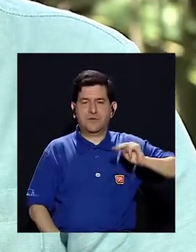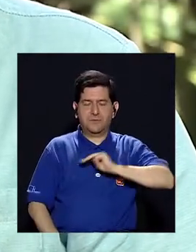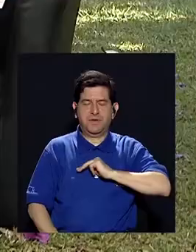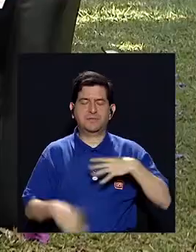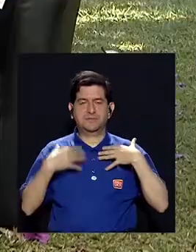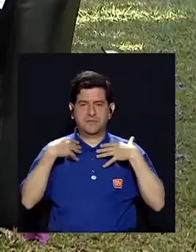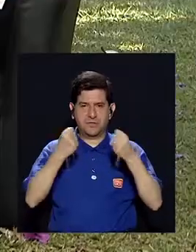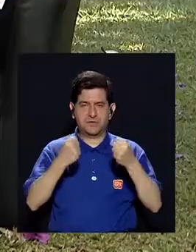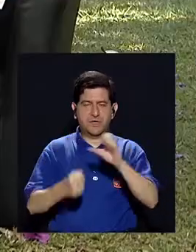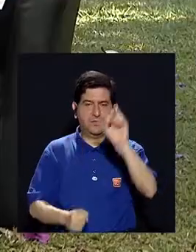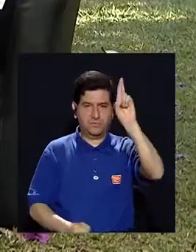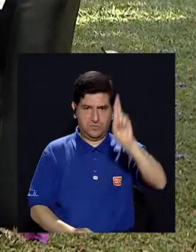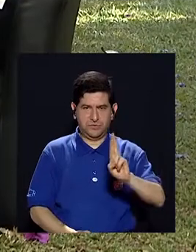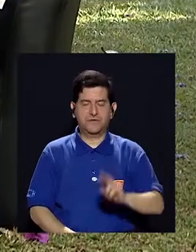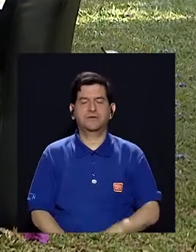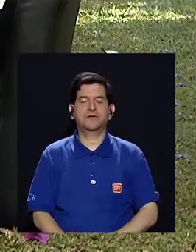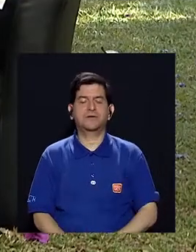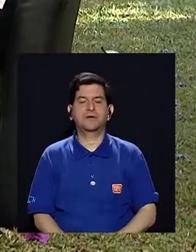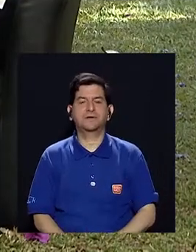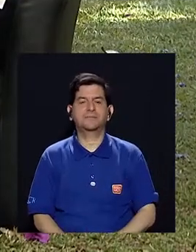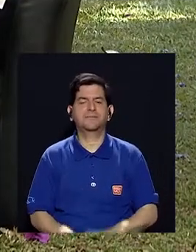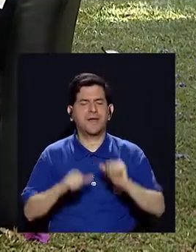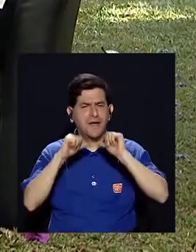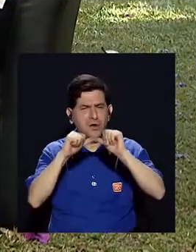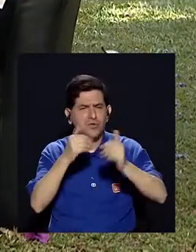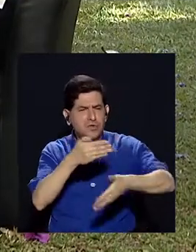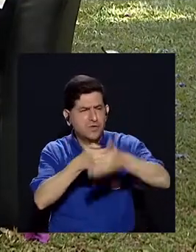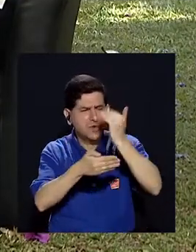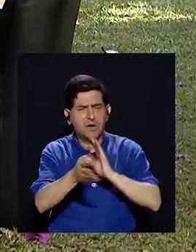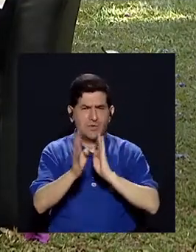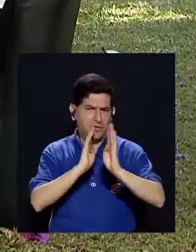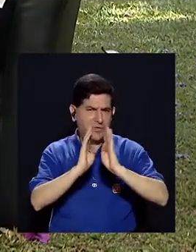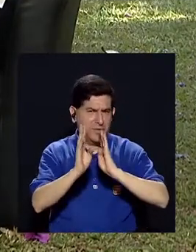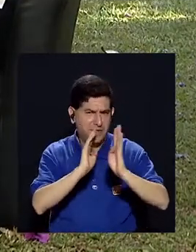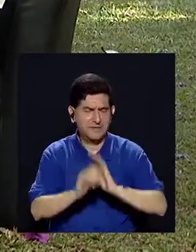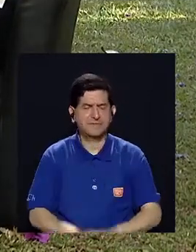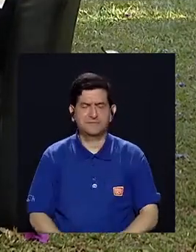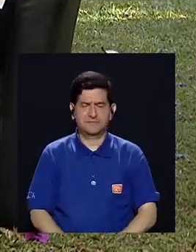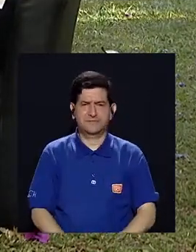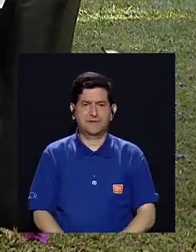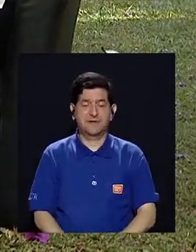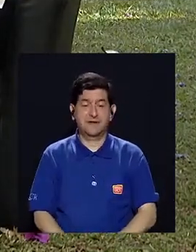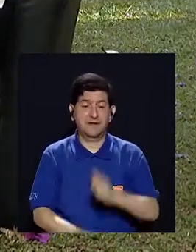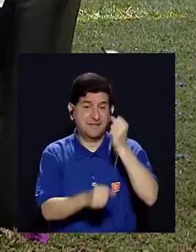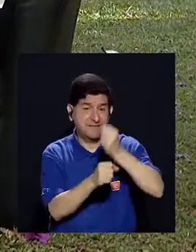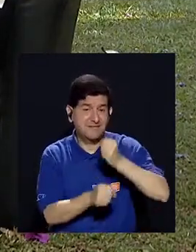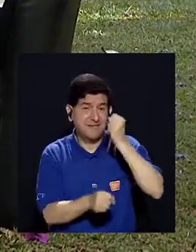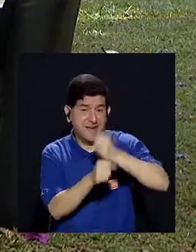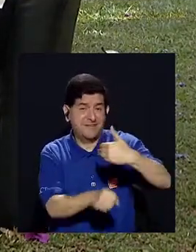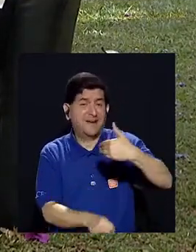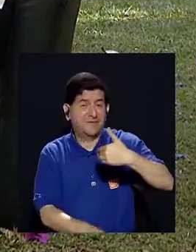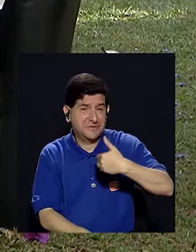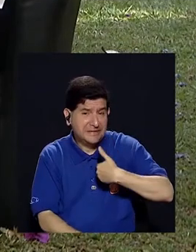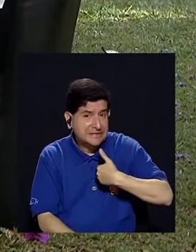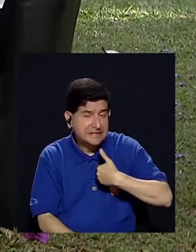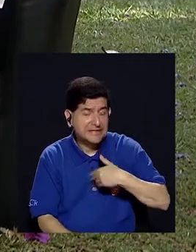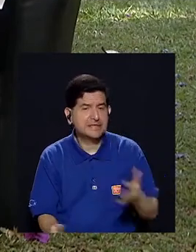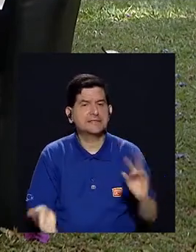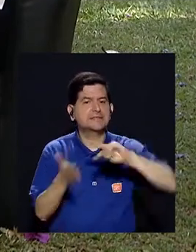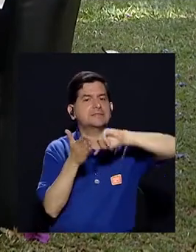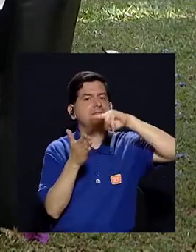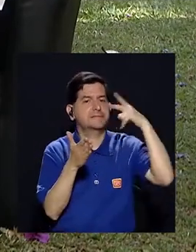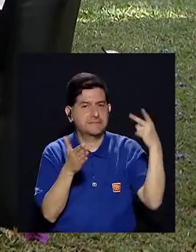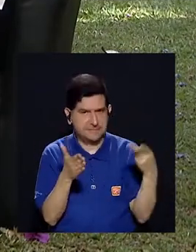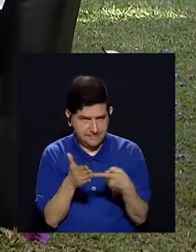Costa Rica. Don Eugenio, retomemos con lo que cerramos en el bloque anterior. Esta tarea que tenemos tiene que